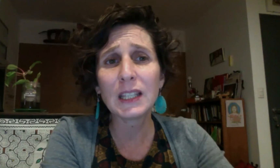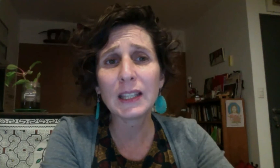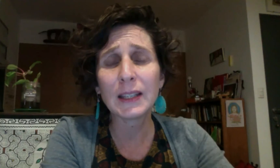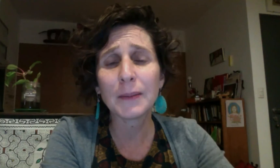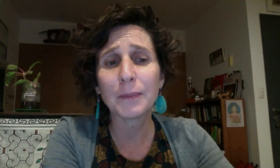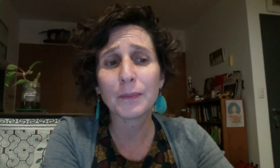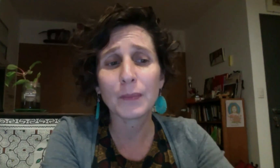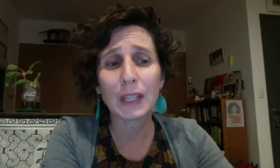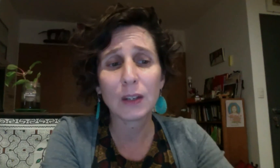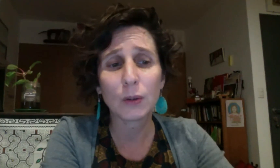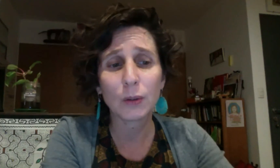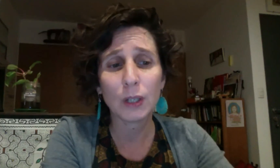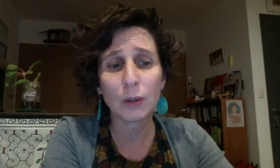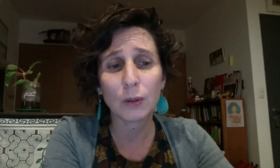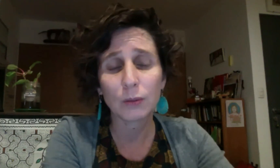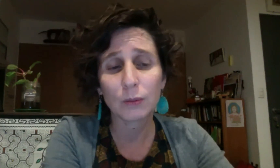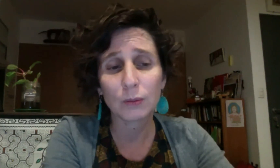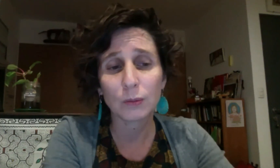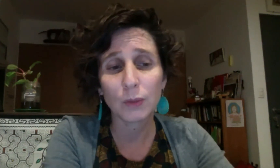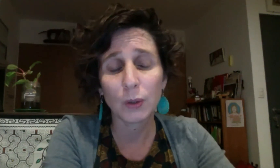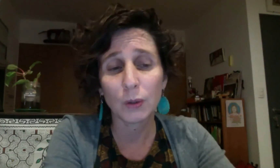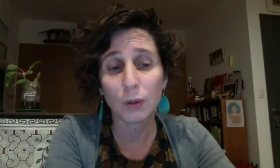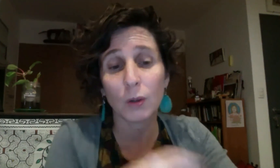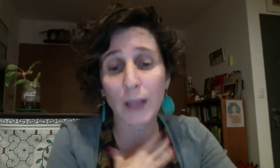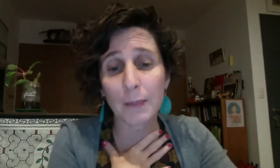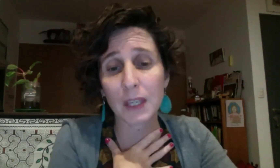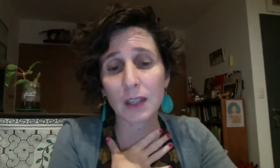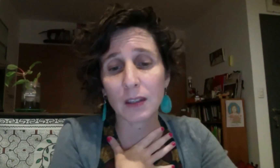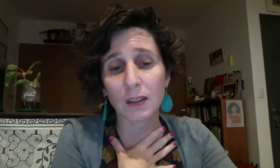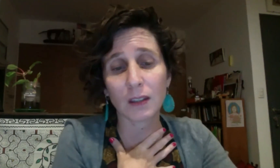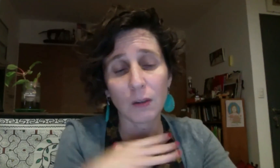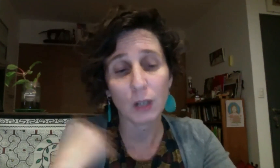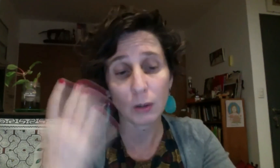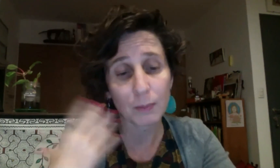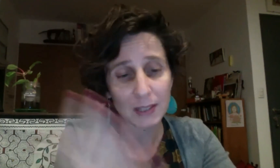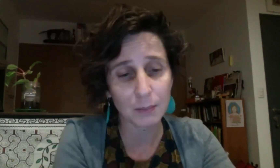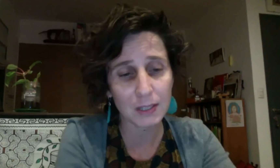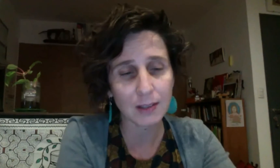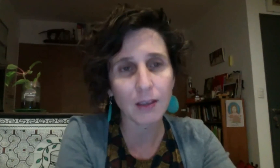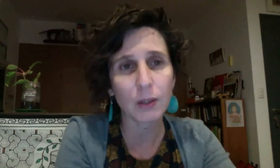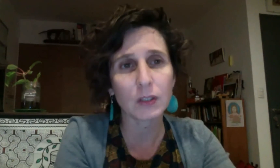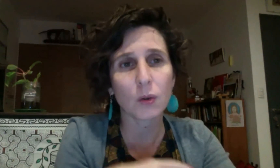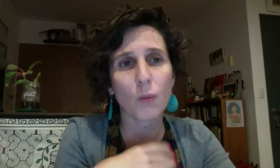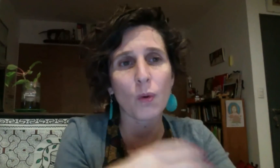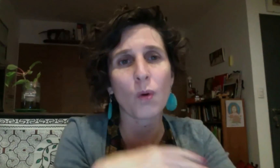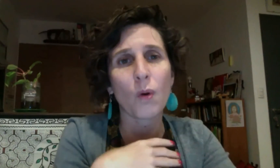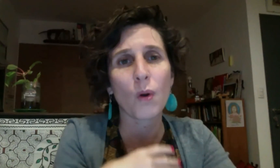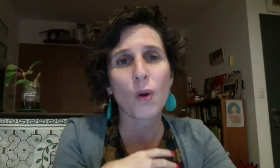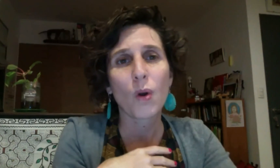y lo que a mí, en lo que más he pensado